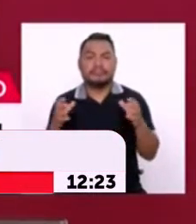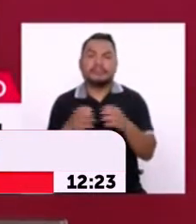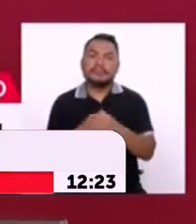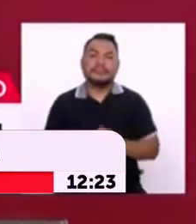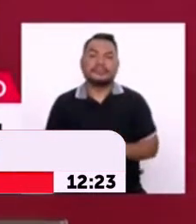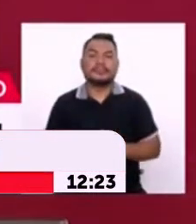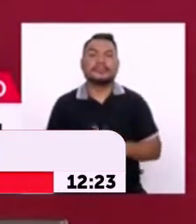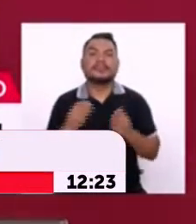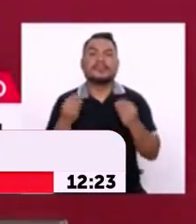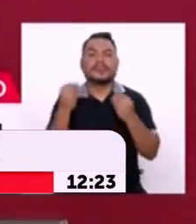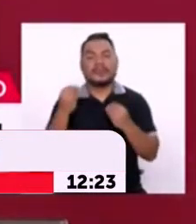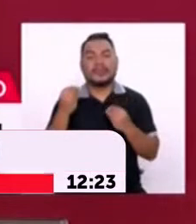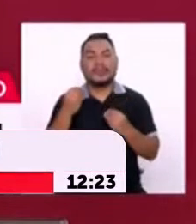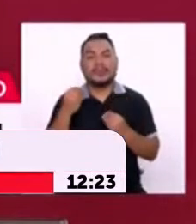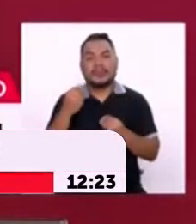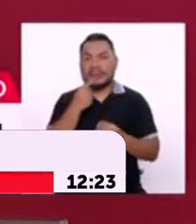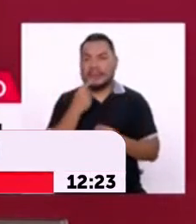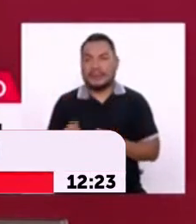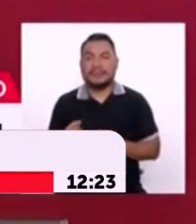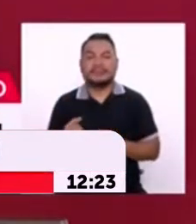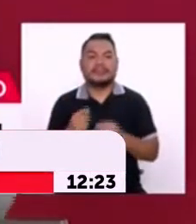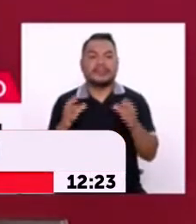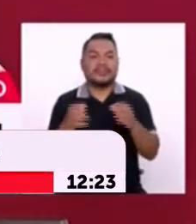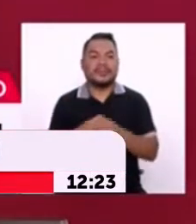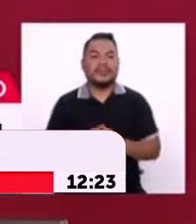incapacidad y por la desidia,